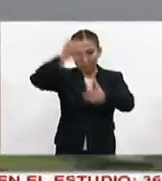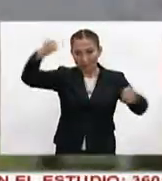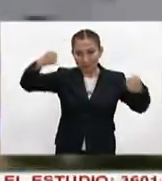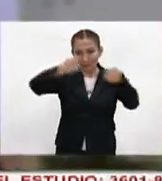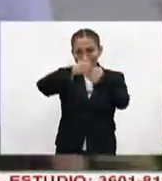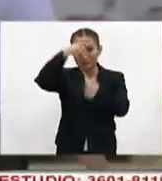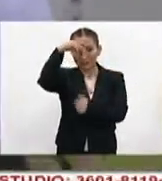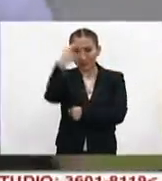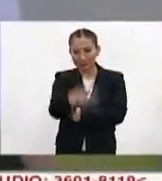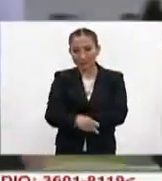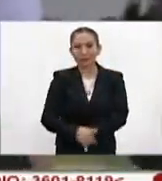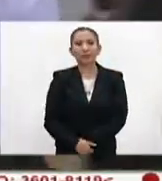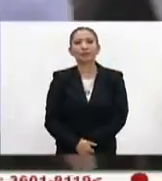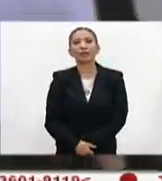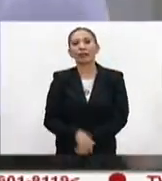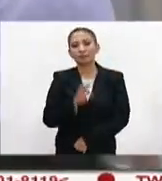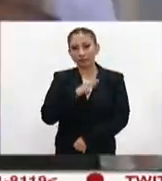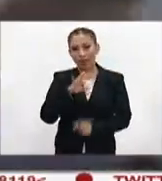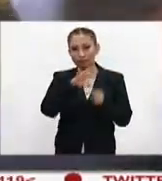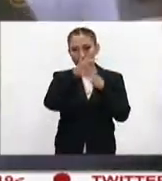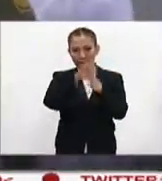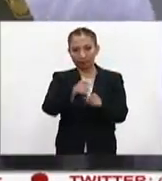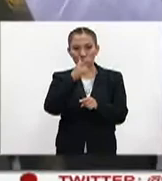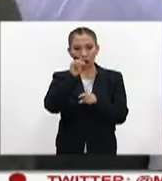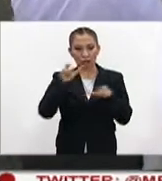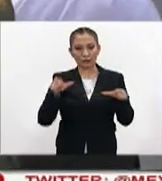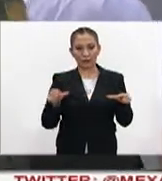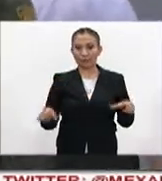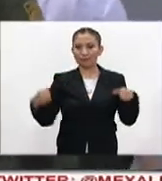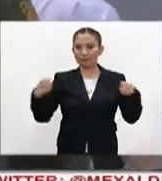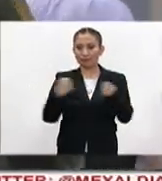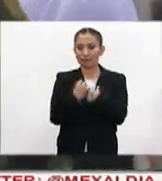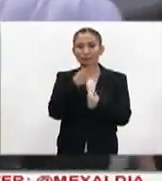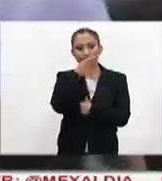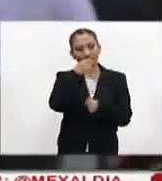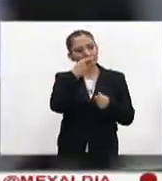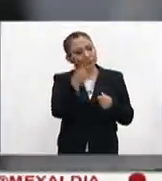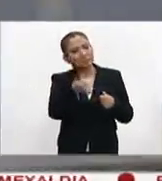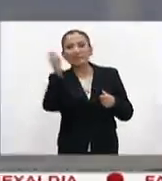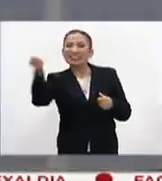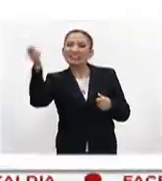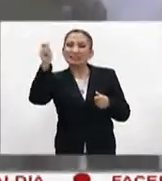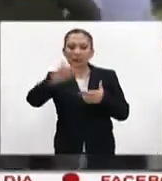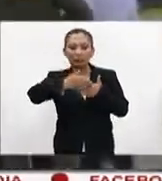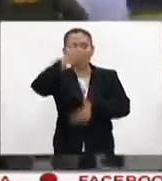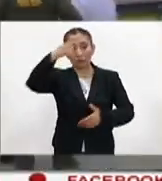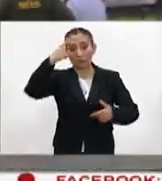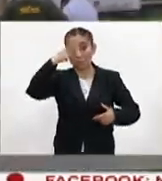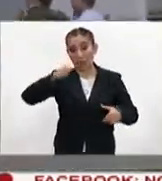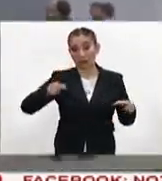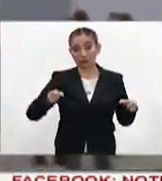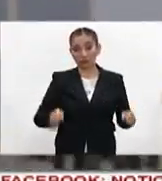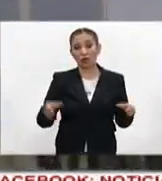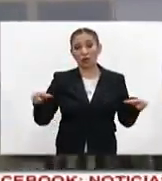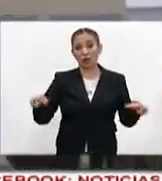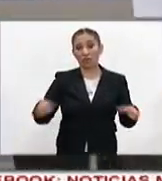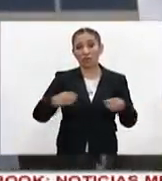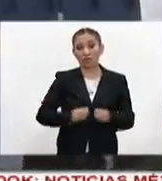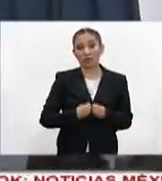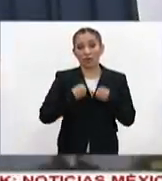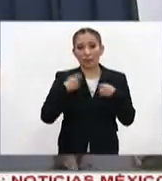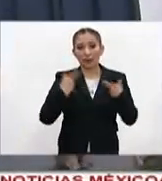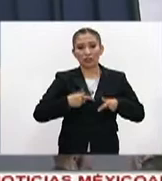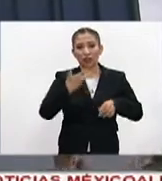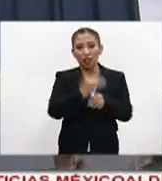frontera con México. Guiado por agentes de la patrulla fronteriza, Trump aseguró que el muro es esencial para la seguridad y subsistencia de